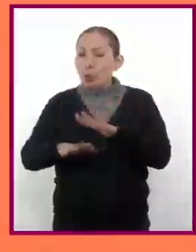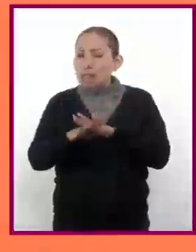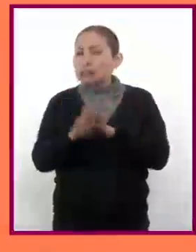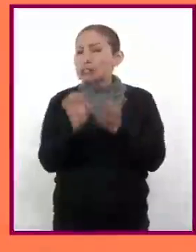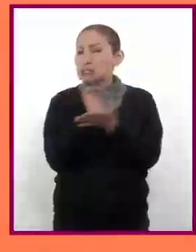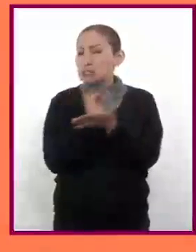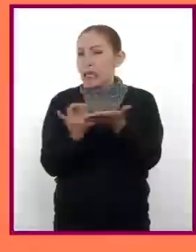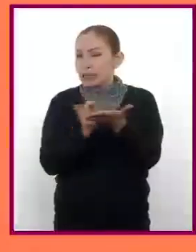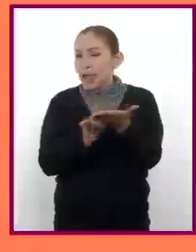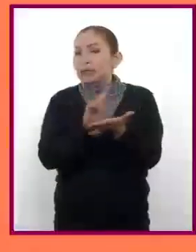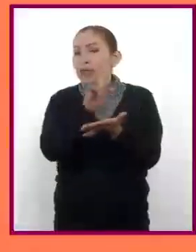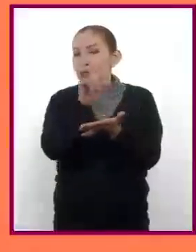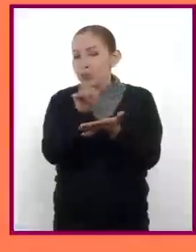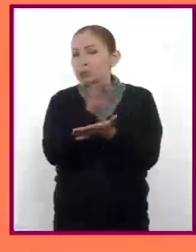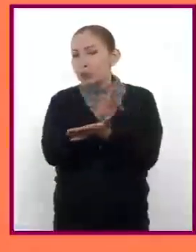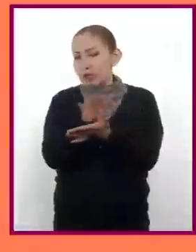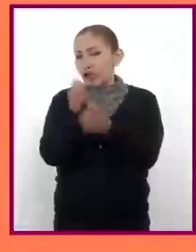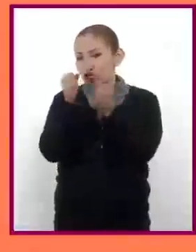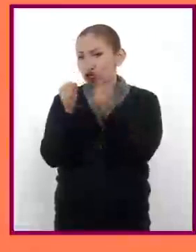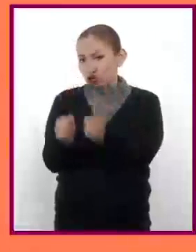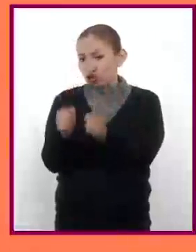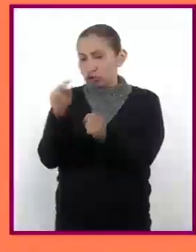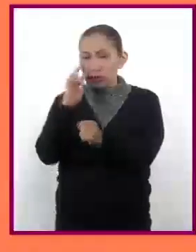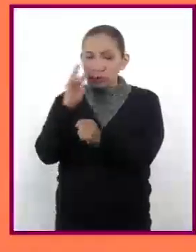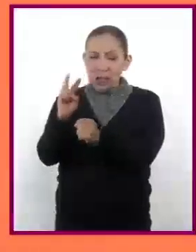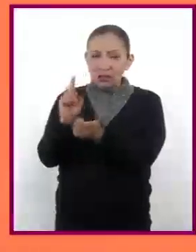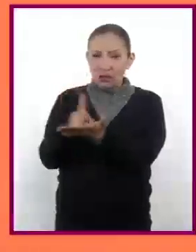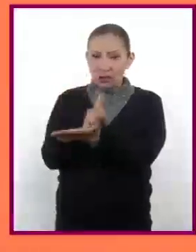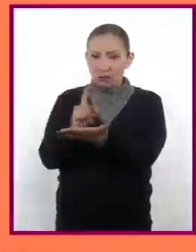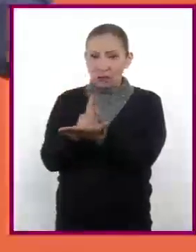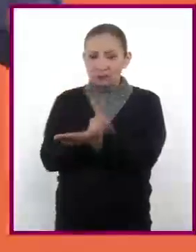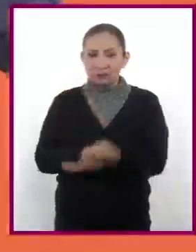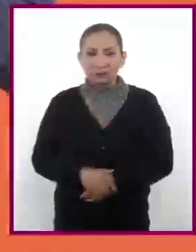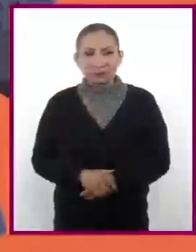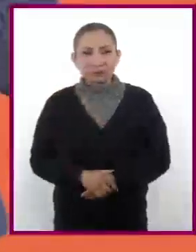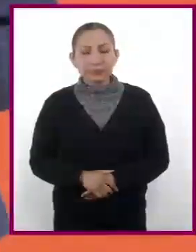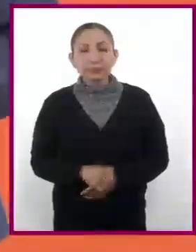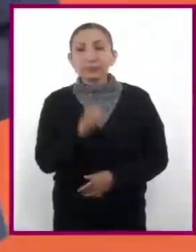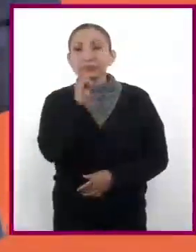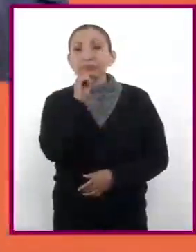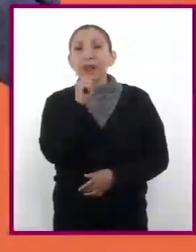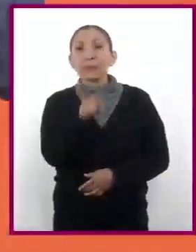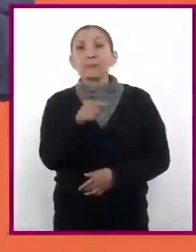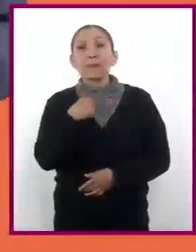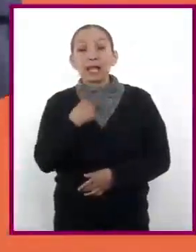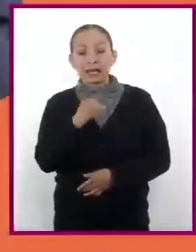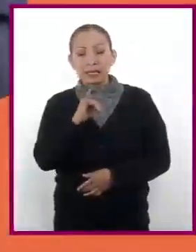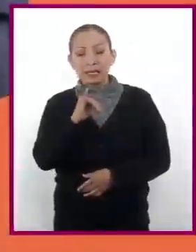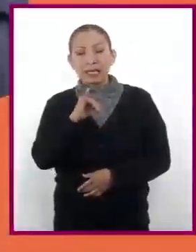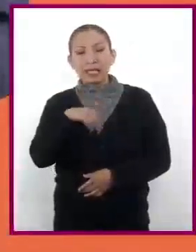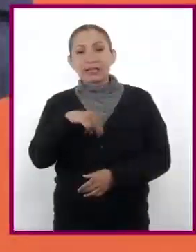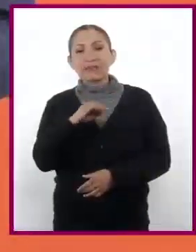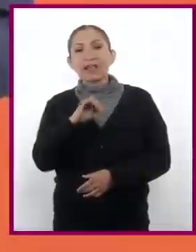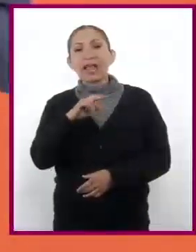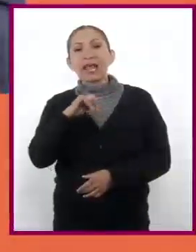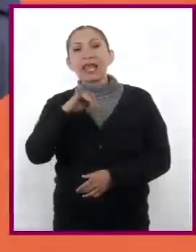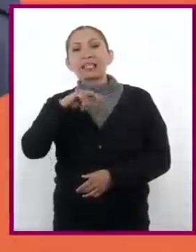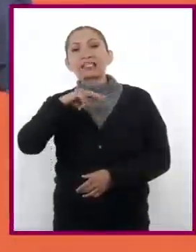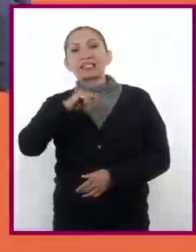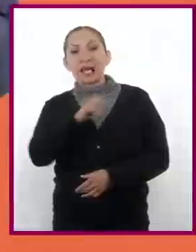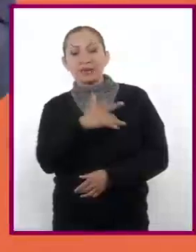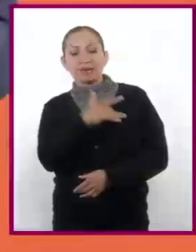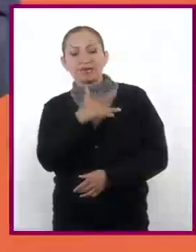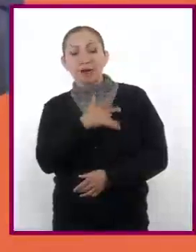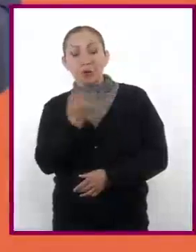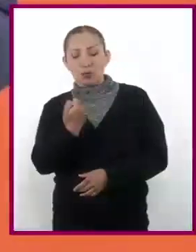texto que después se puede corroborar utilizando un diccionario. Además, la inferencia es útil porque da una